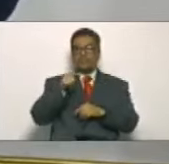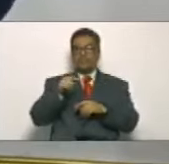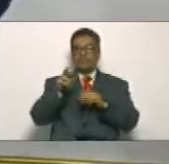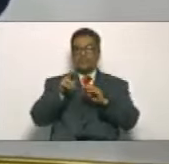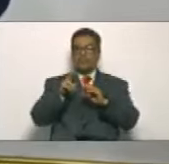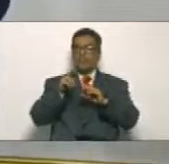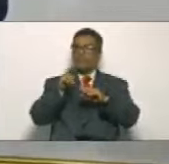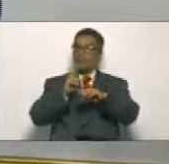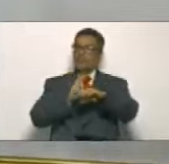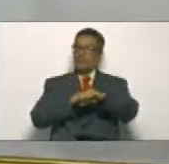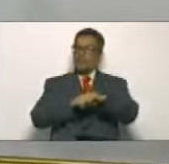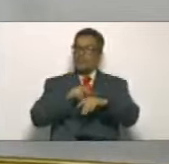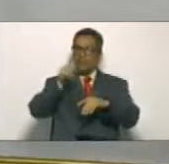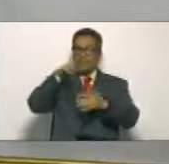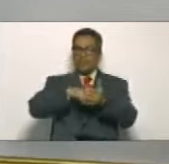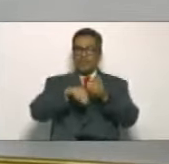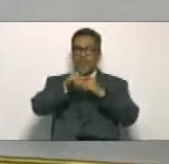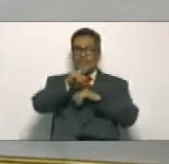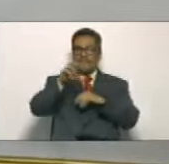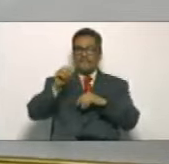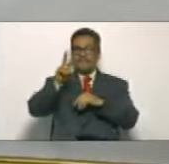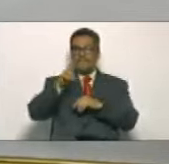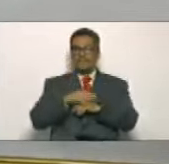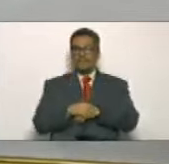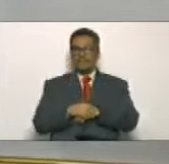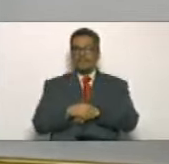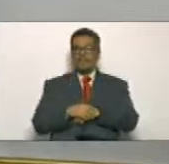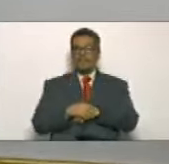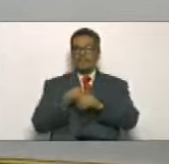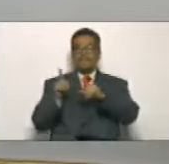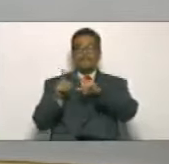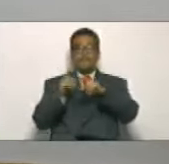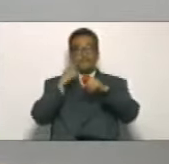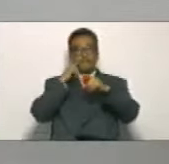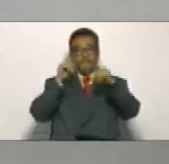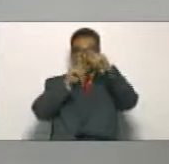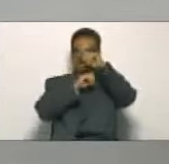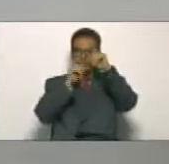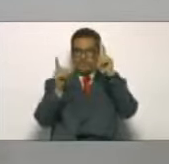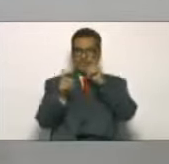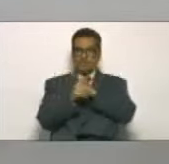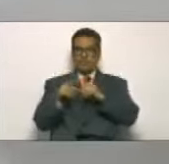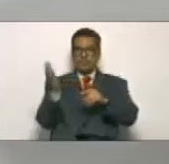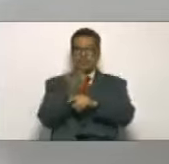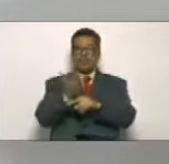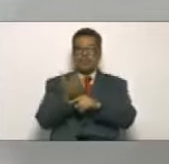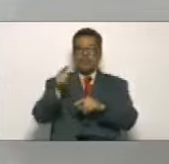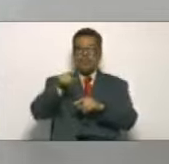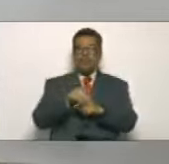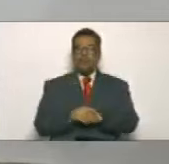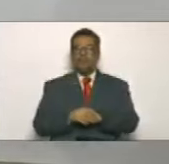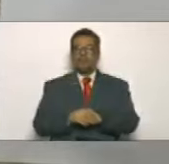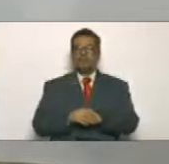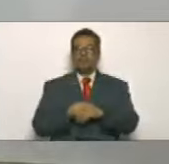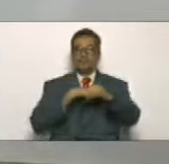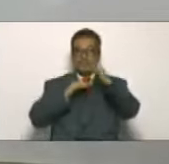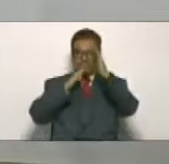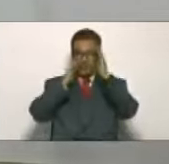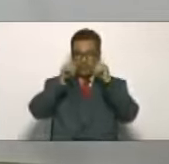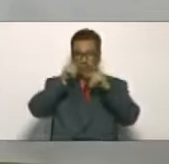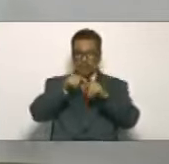razones, en el año 2002, la otra perspectiva, golpe de Estado,